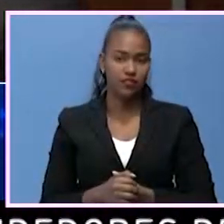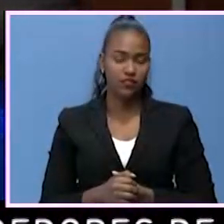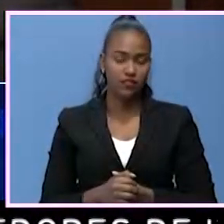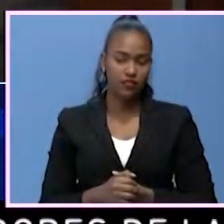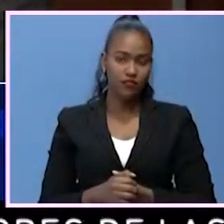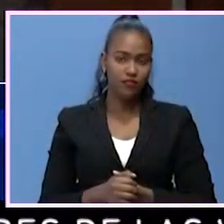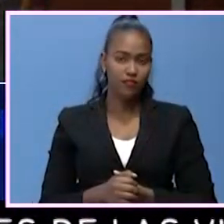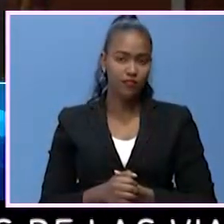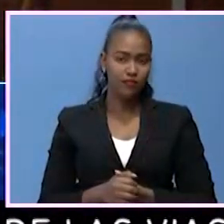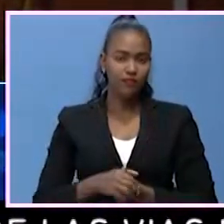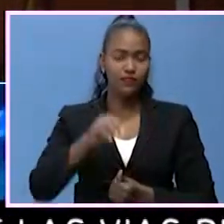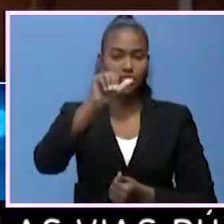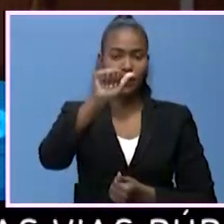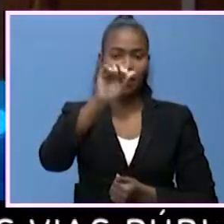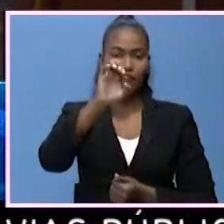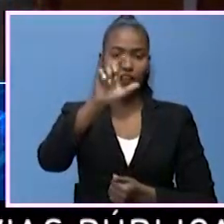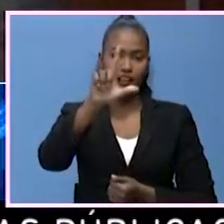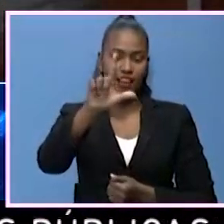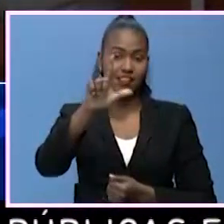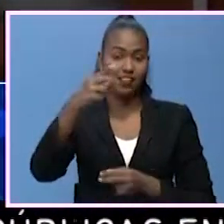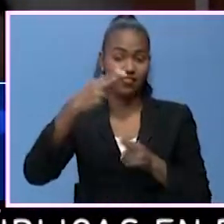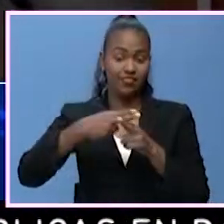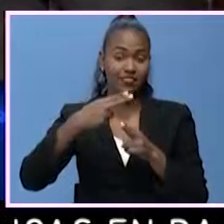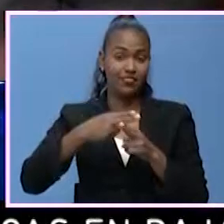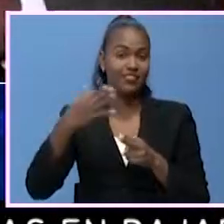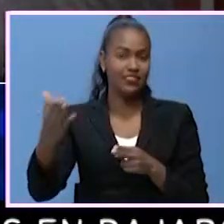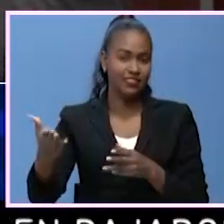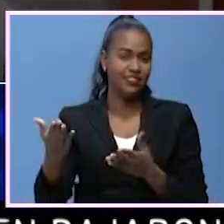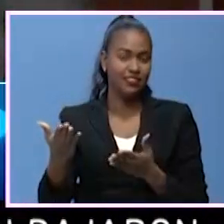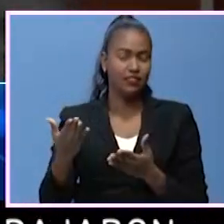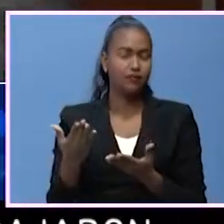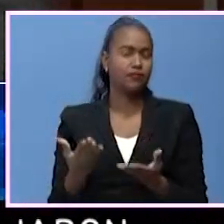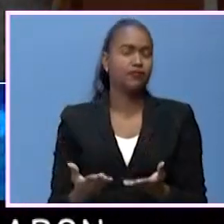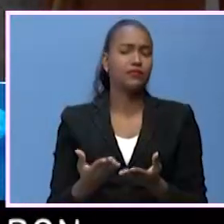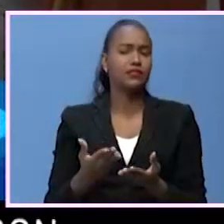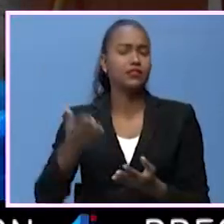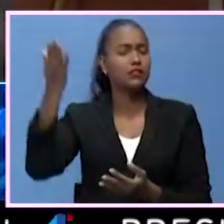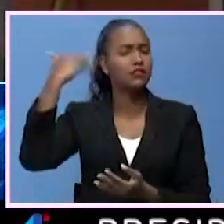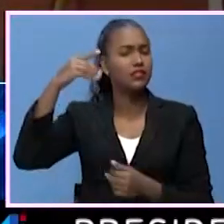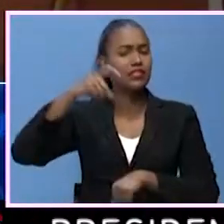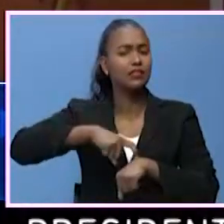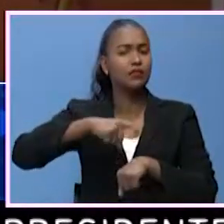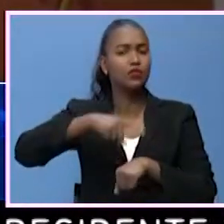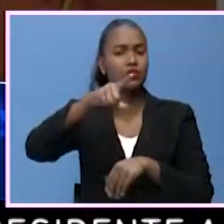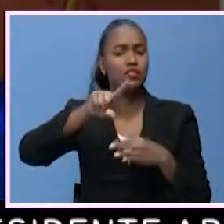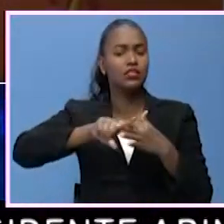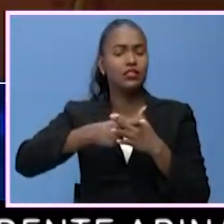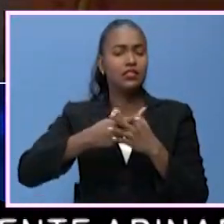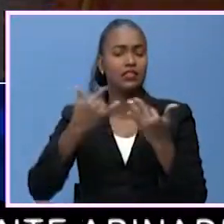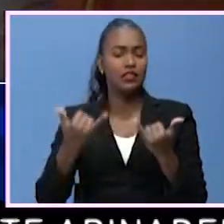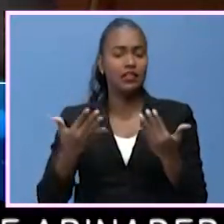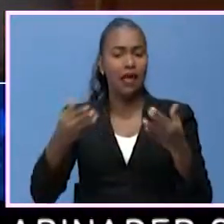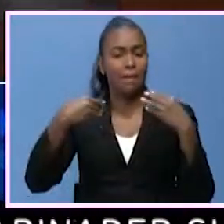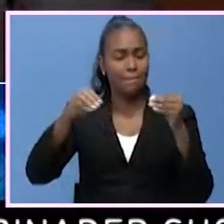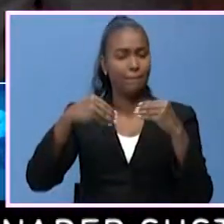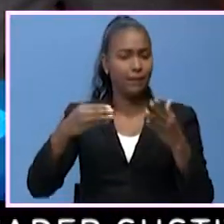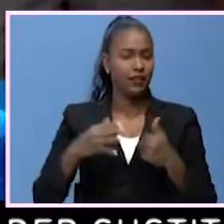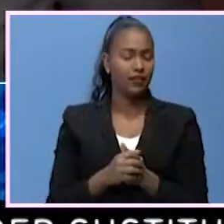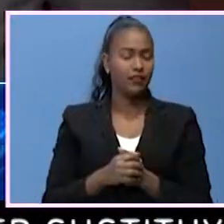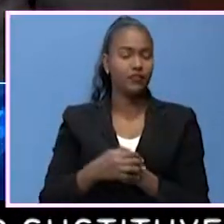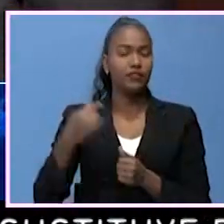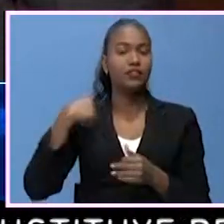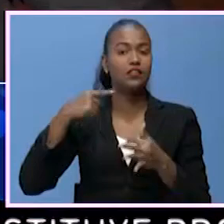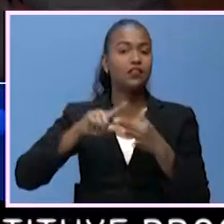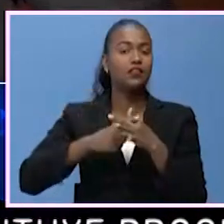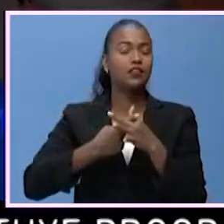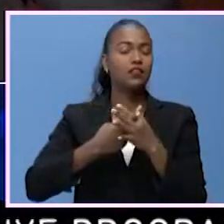Villalona. ¿Cómo? Abel Villalona. Abel Villalona. Flaco, ¿hace qué tiempo tú iniciaste este negocio? Bueno, yo